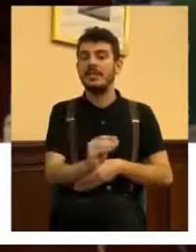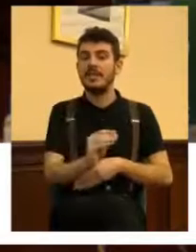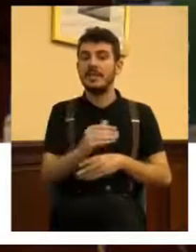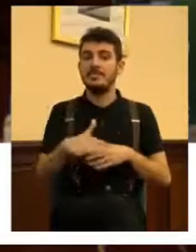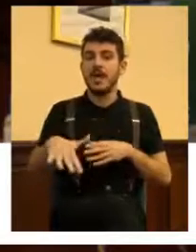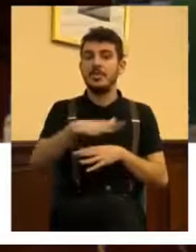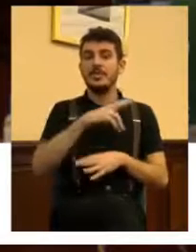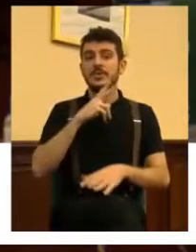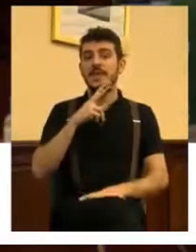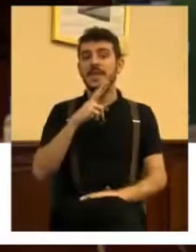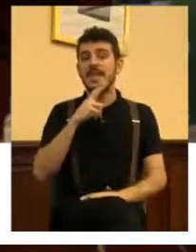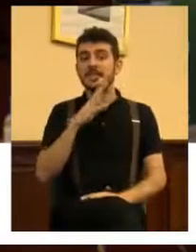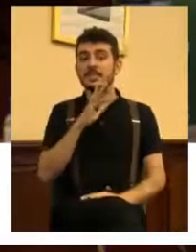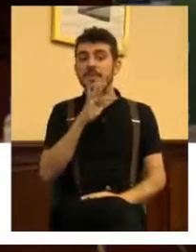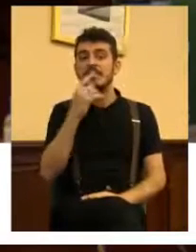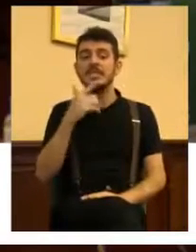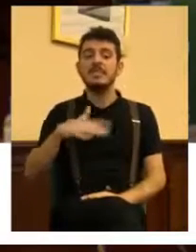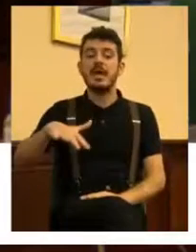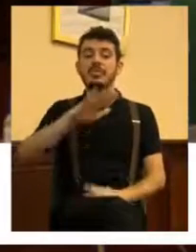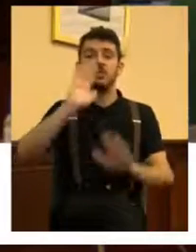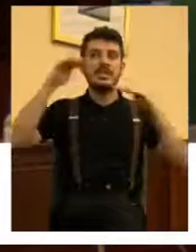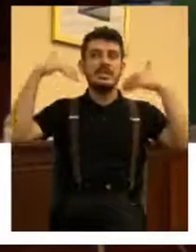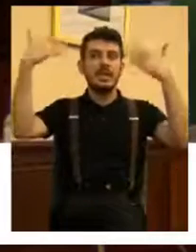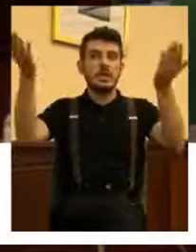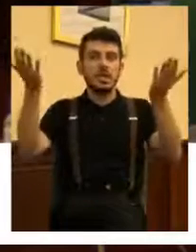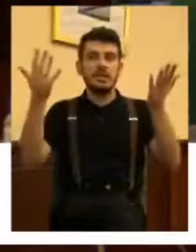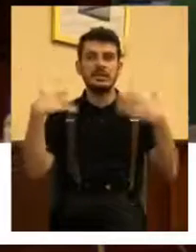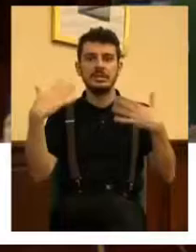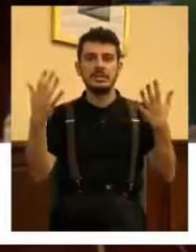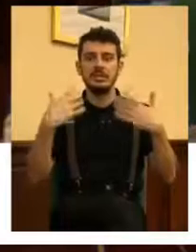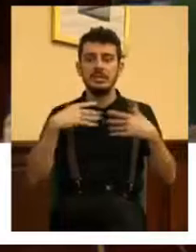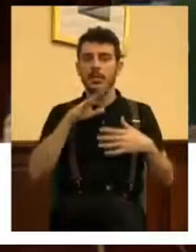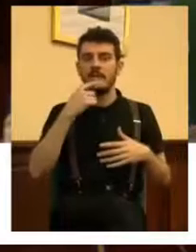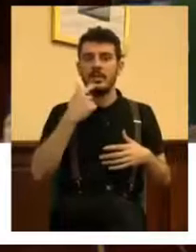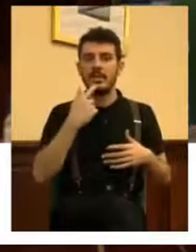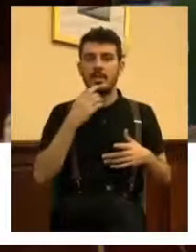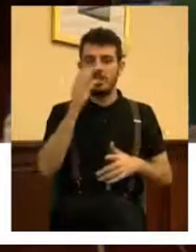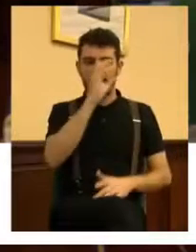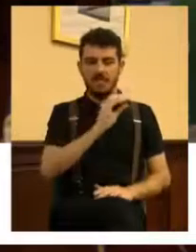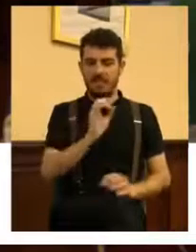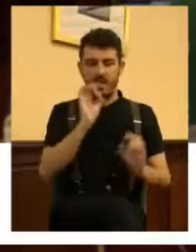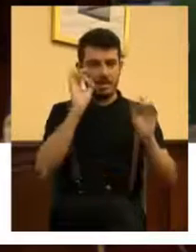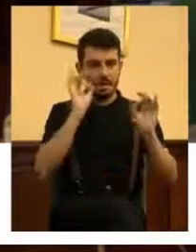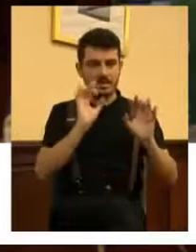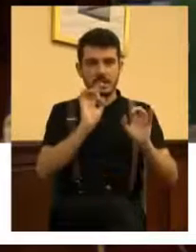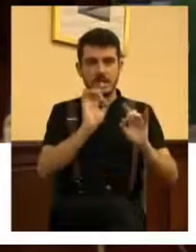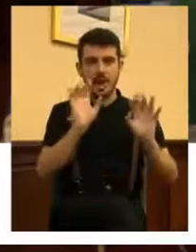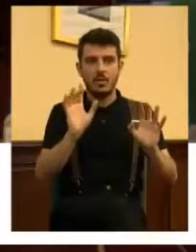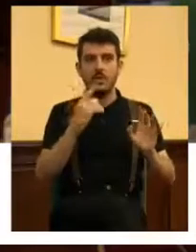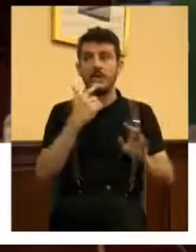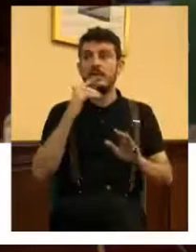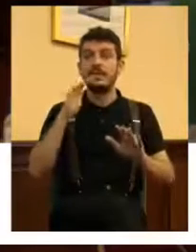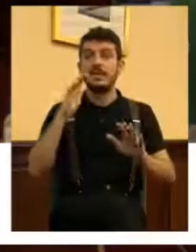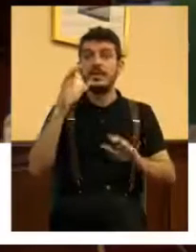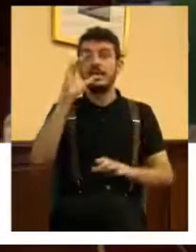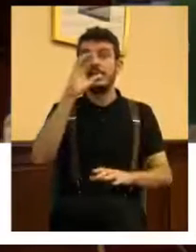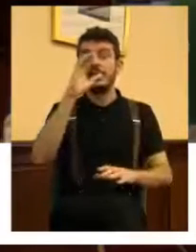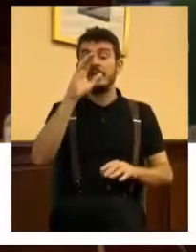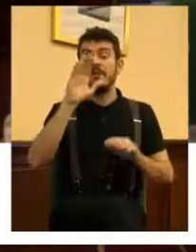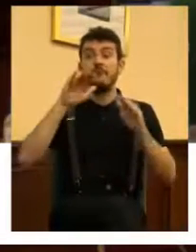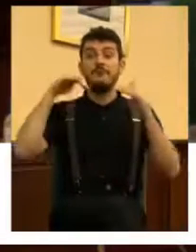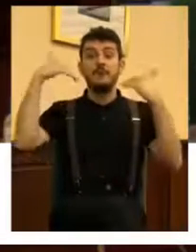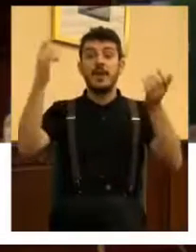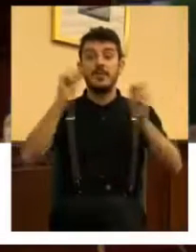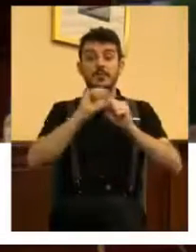espacios verdes y los espacios exteriores, tal y como dice la evidencia científica, que es donde más seguro se está en